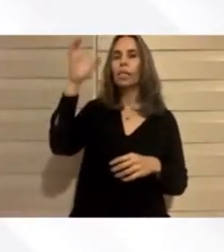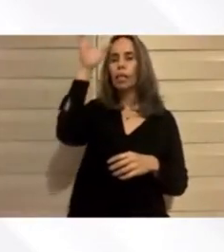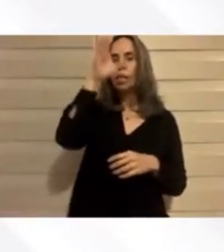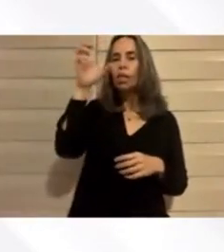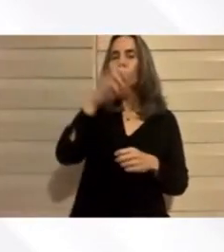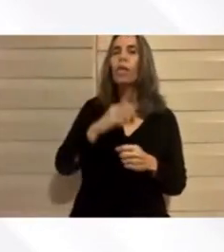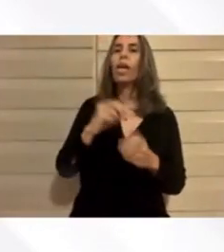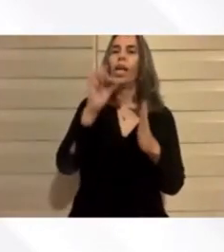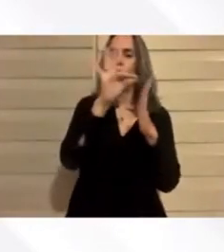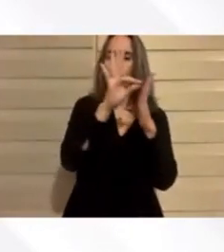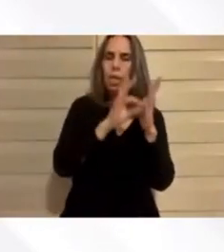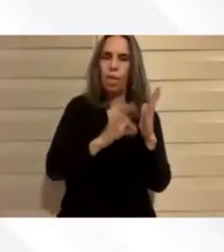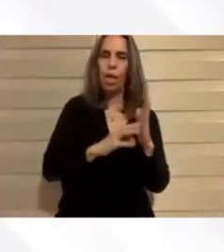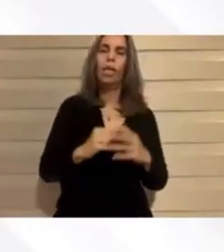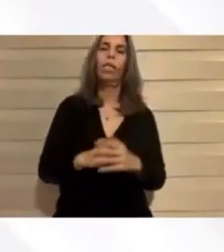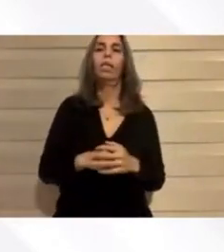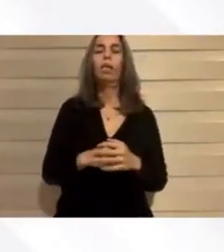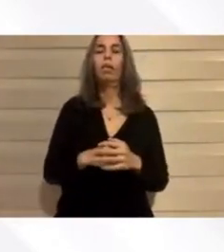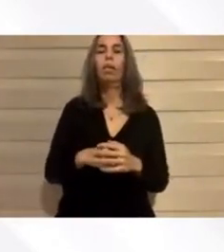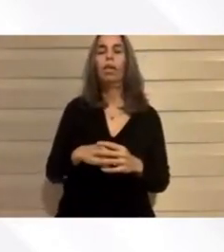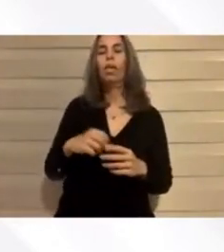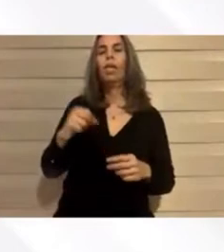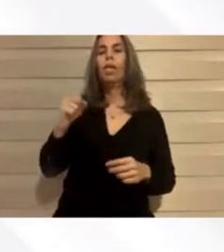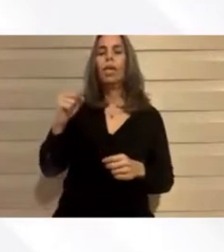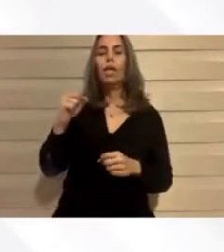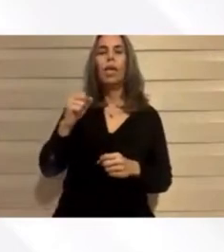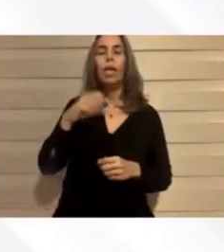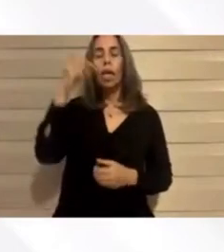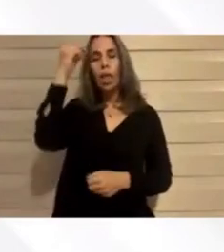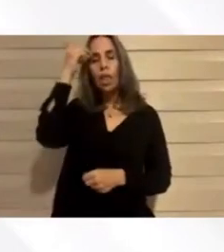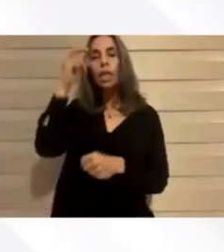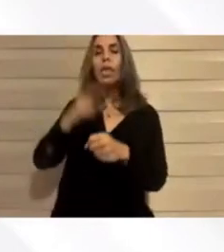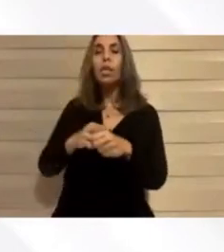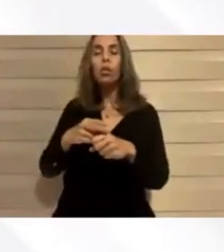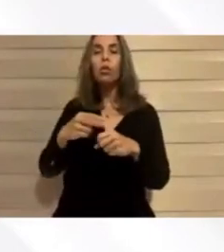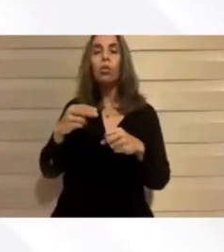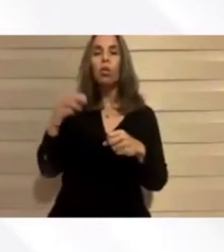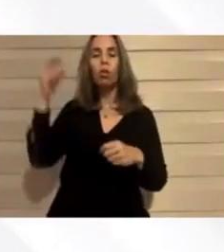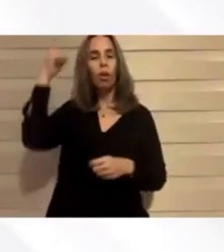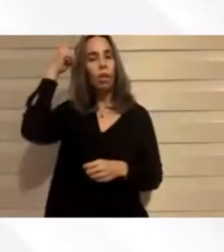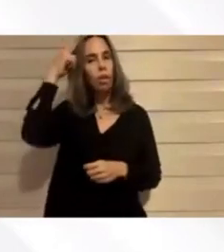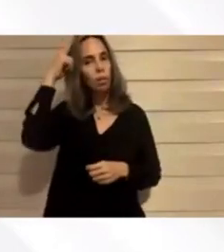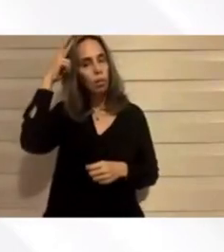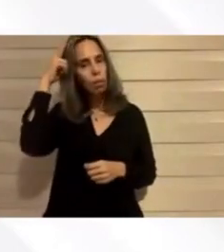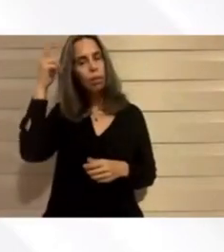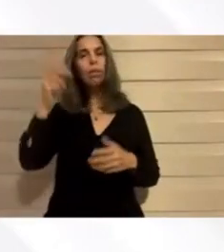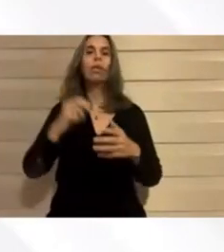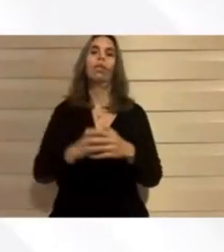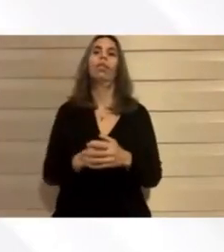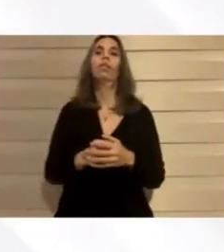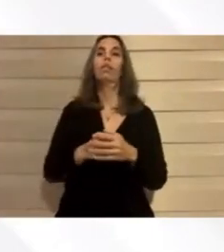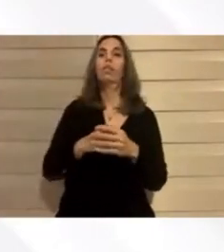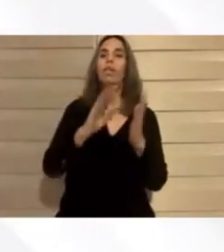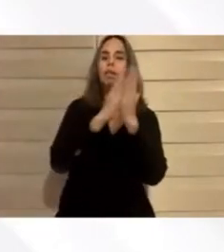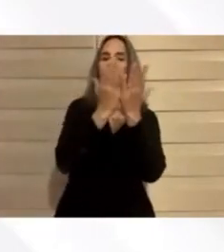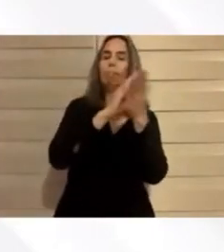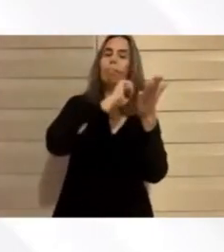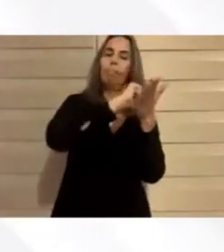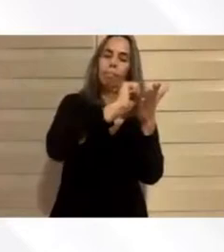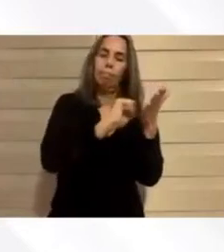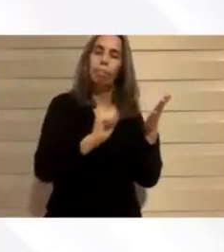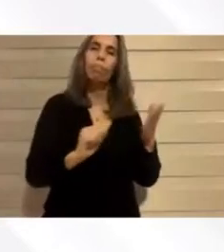Lucina Jiménez, directora general del Instituto Nacional de Bellas Artes y Literatura. Dolores